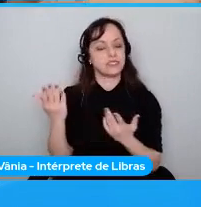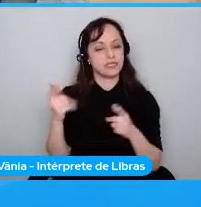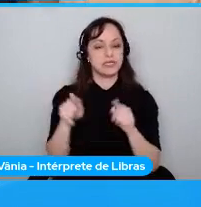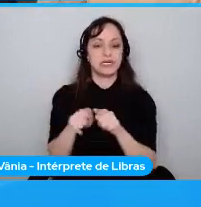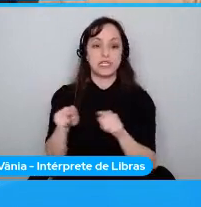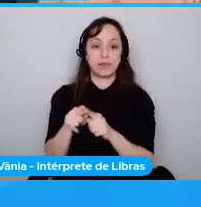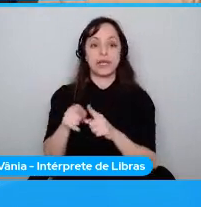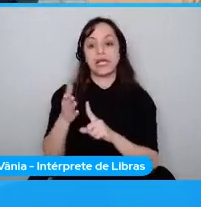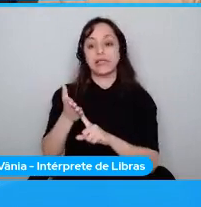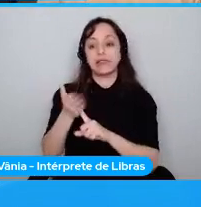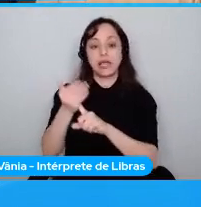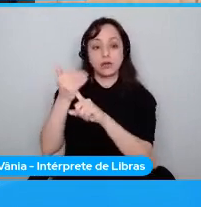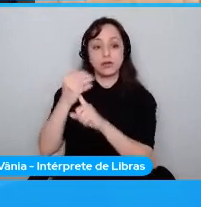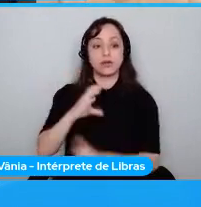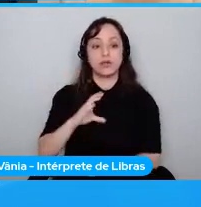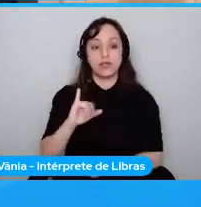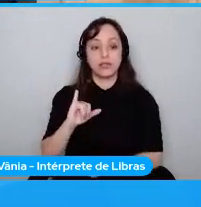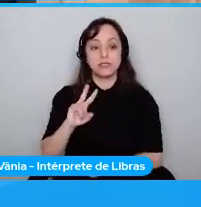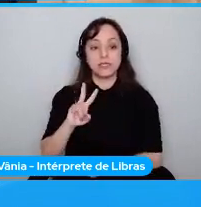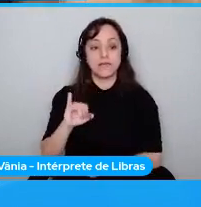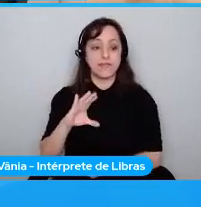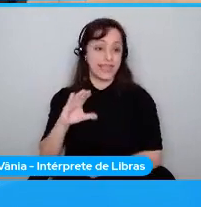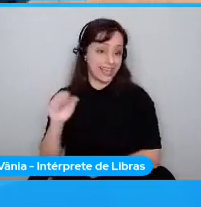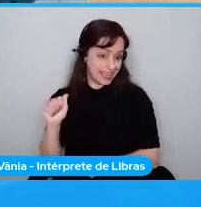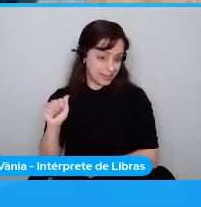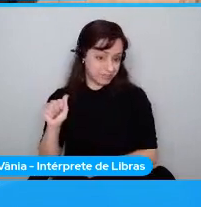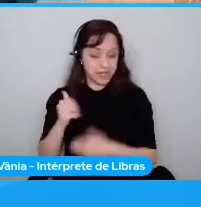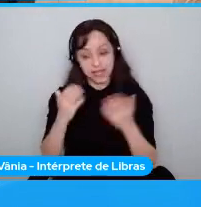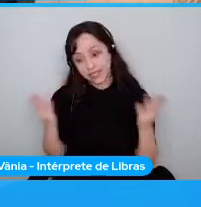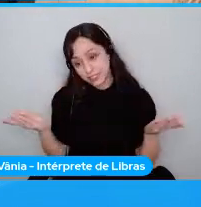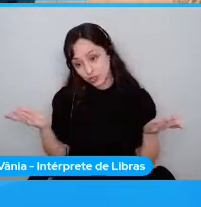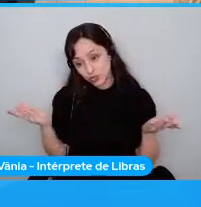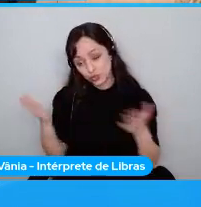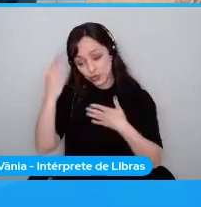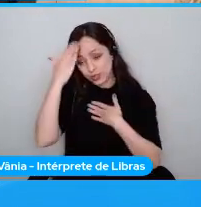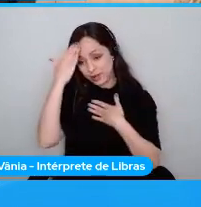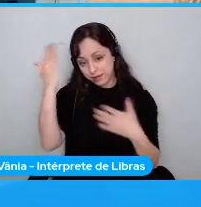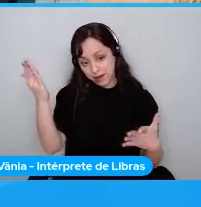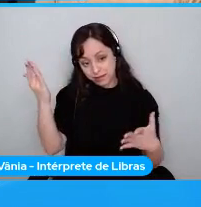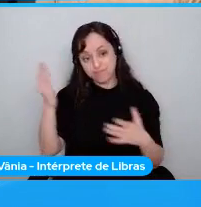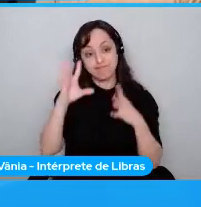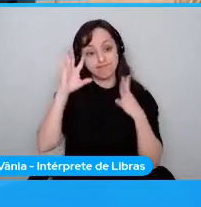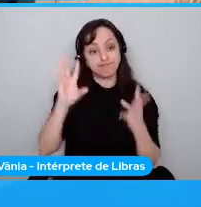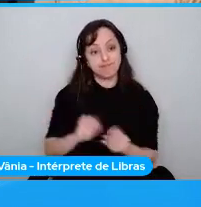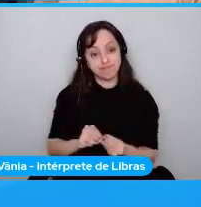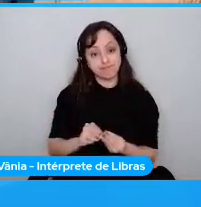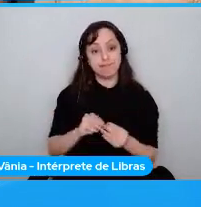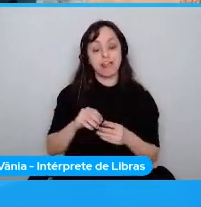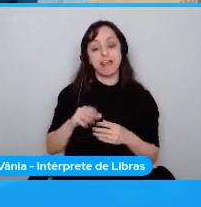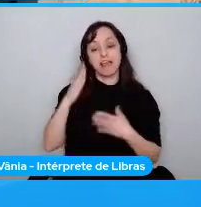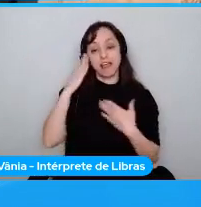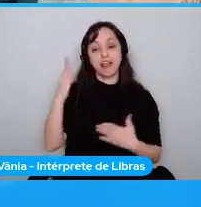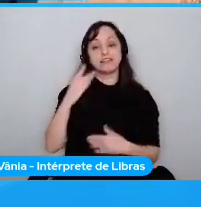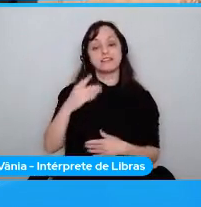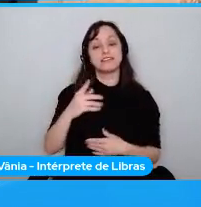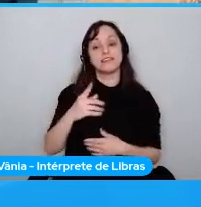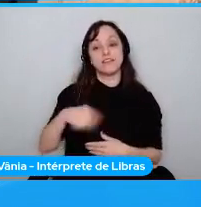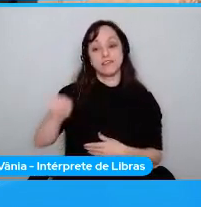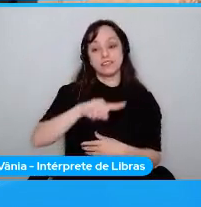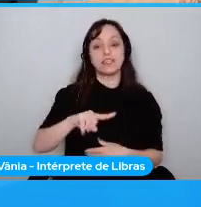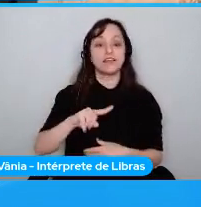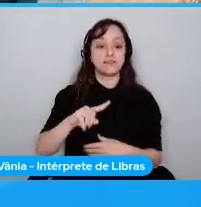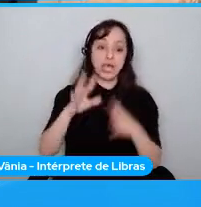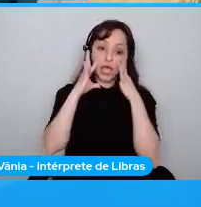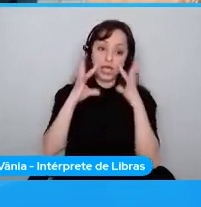tecnología cívica y listo. Eso. Muchas gracias por escucharme. Sigan al tanto de las demás charlas